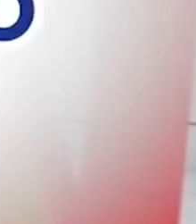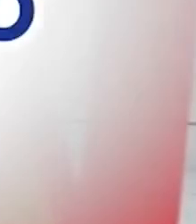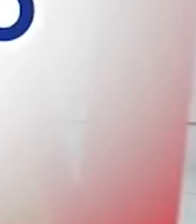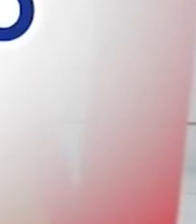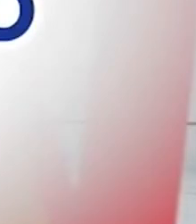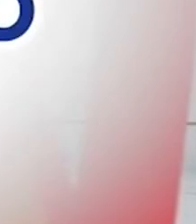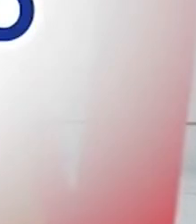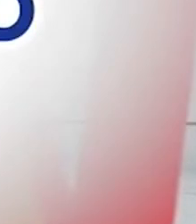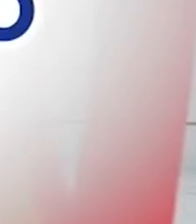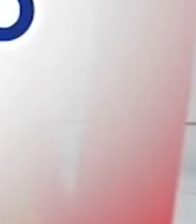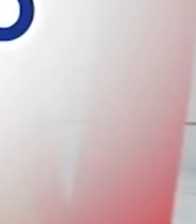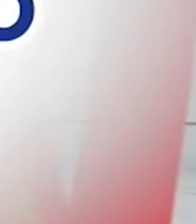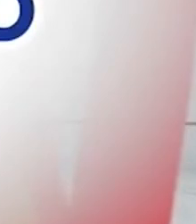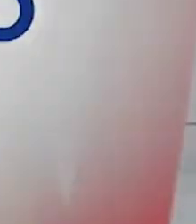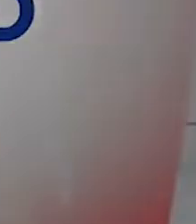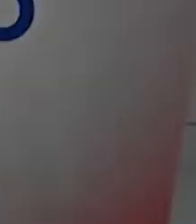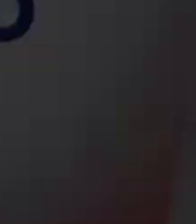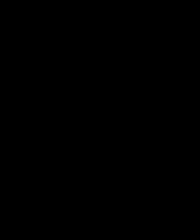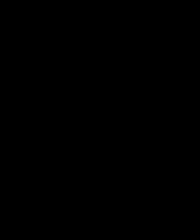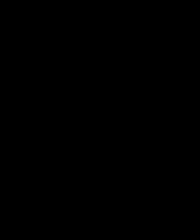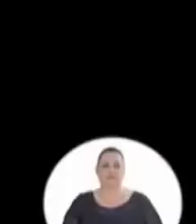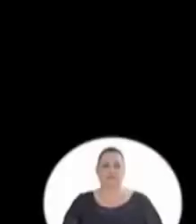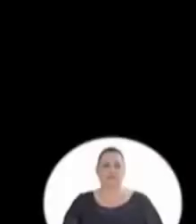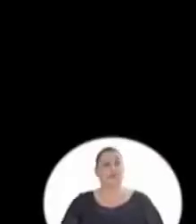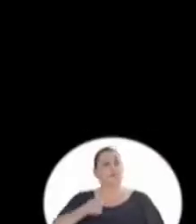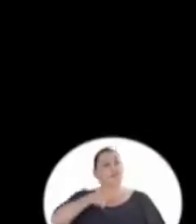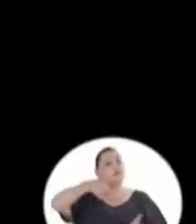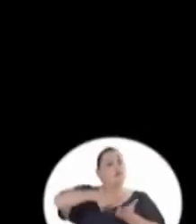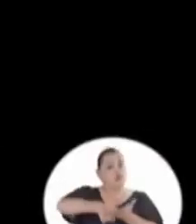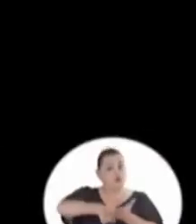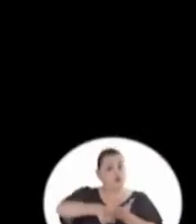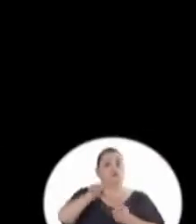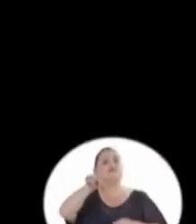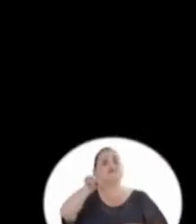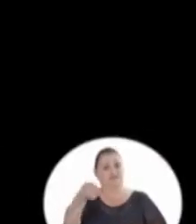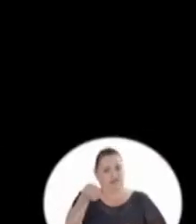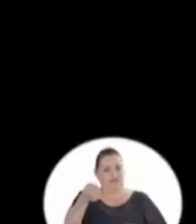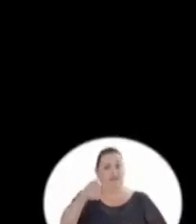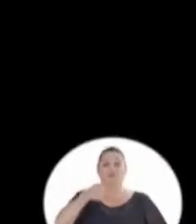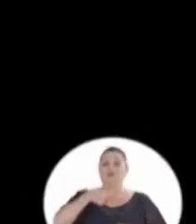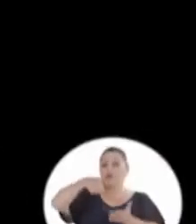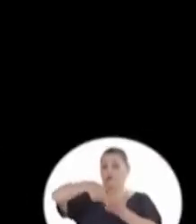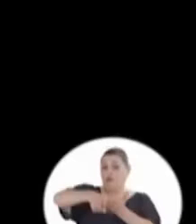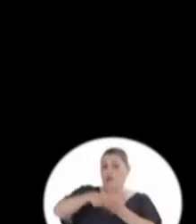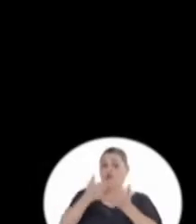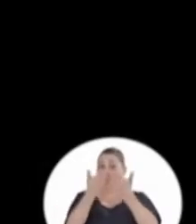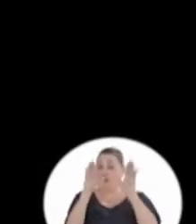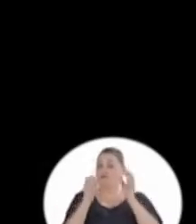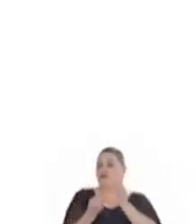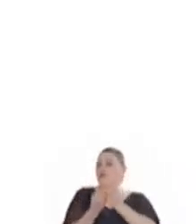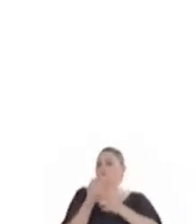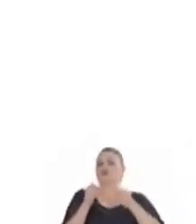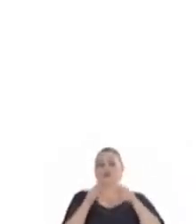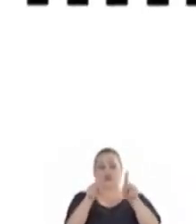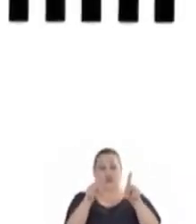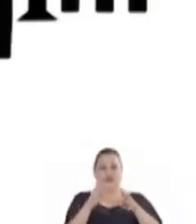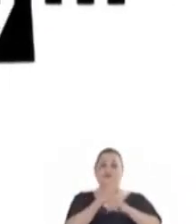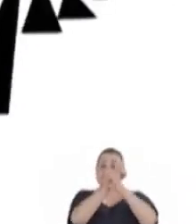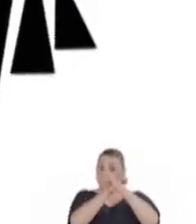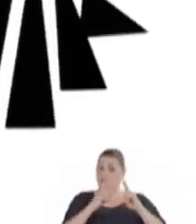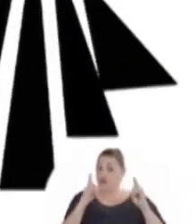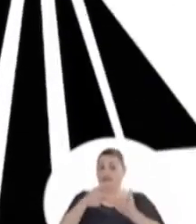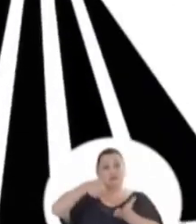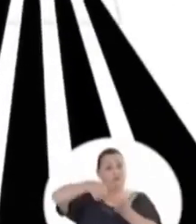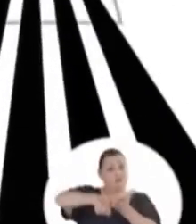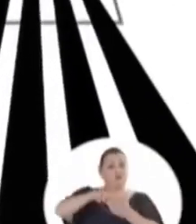Rica Televisión. Mi voto es una llave. Mi voto abre nuevas oportunidades. En democracia, el voto es la llave